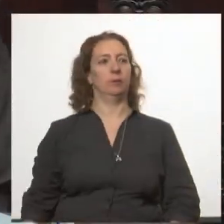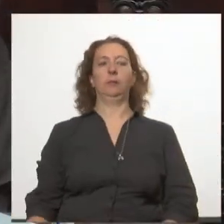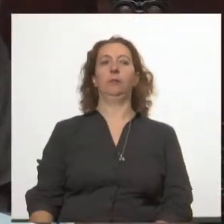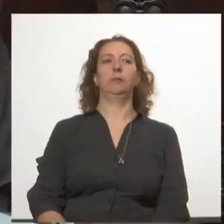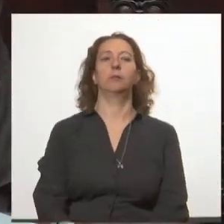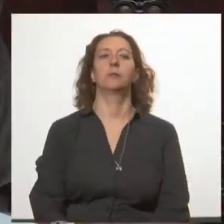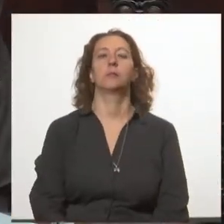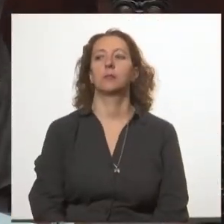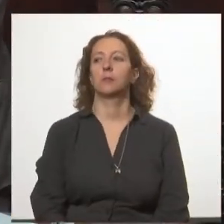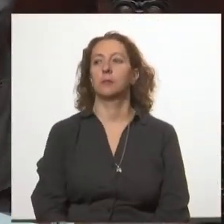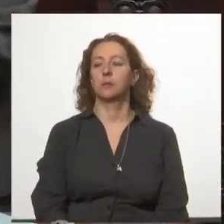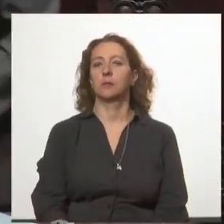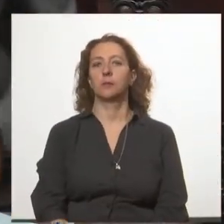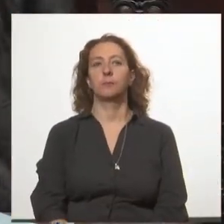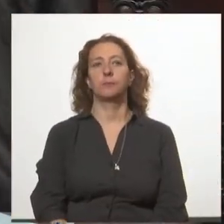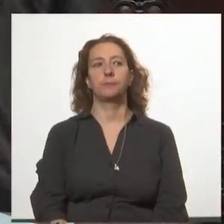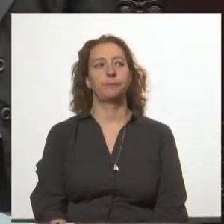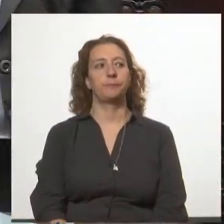a kaká